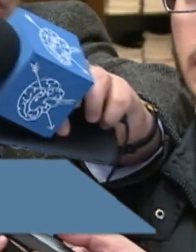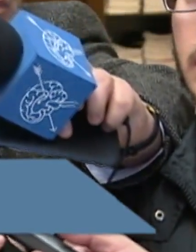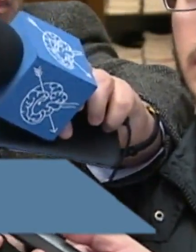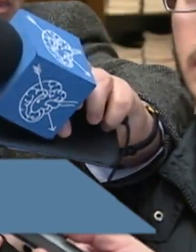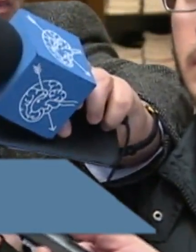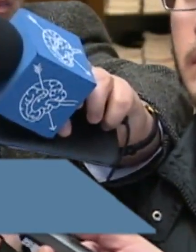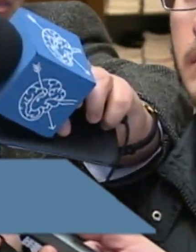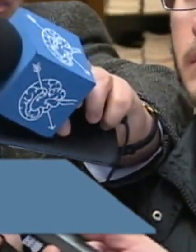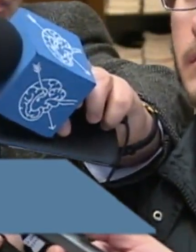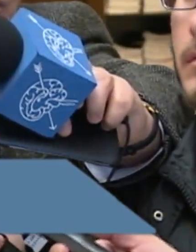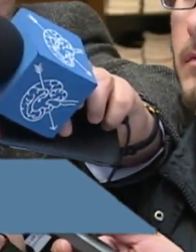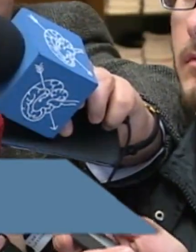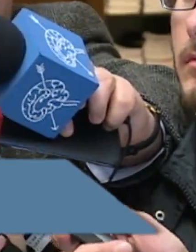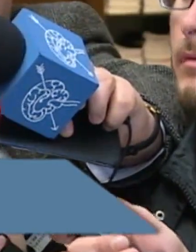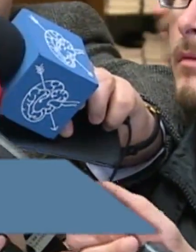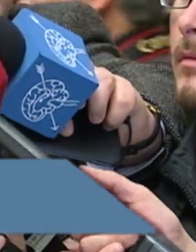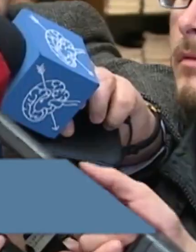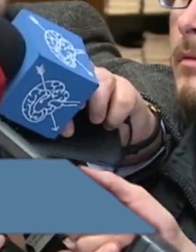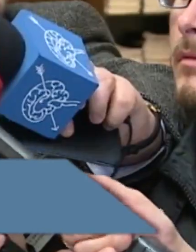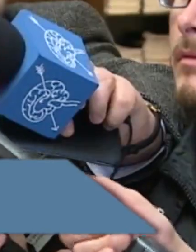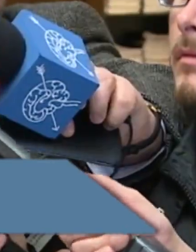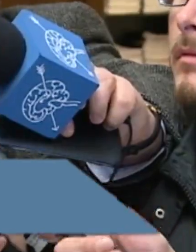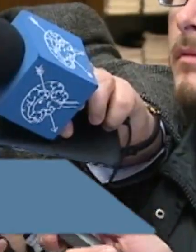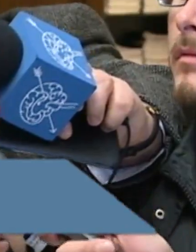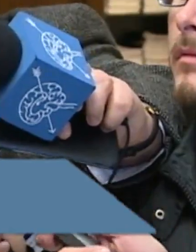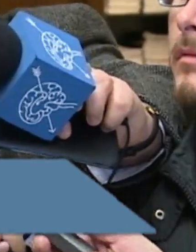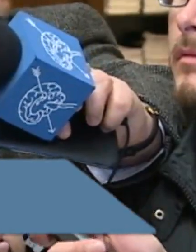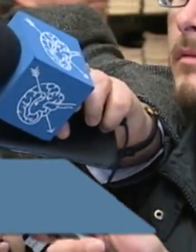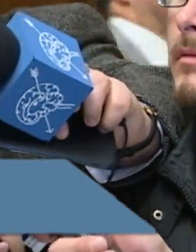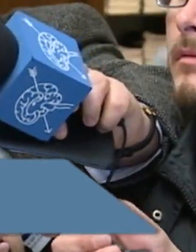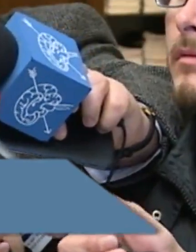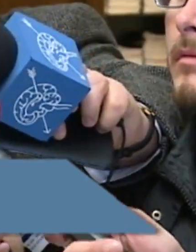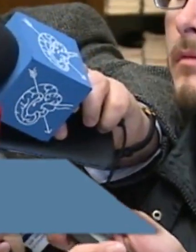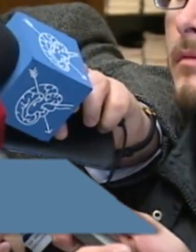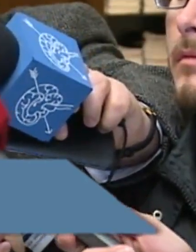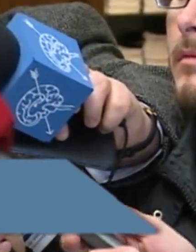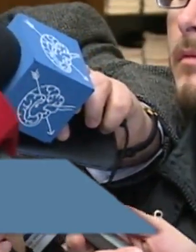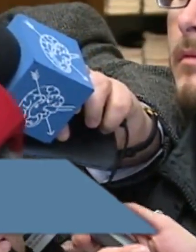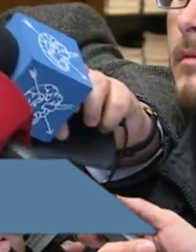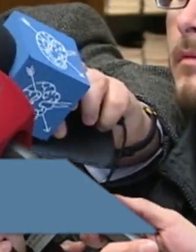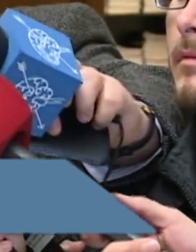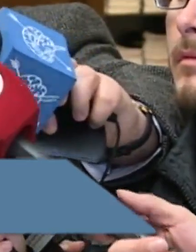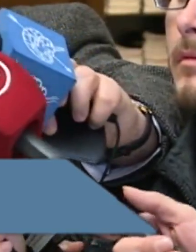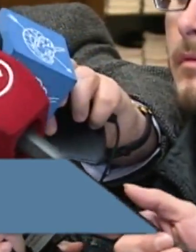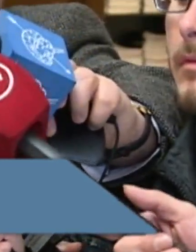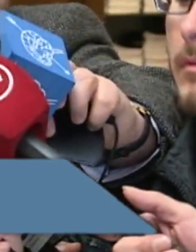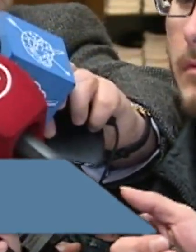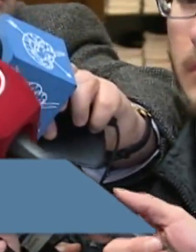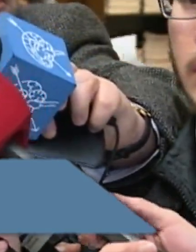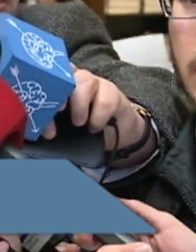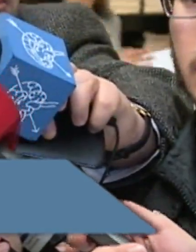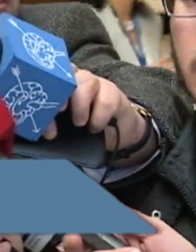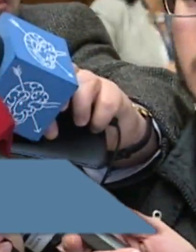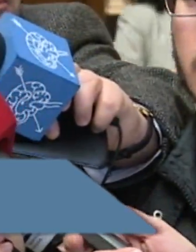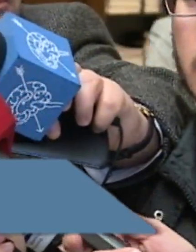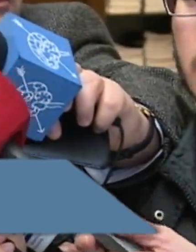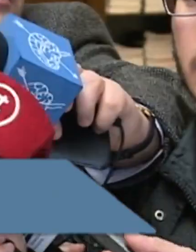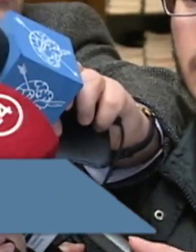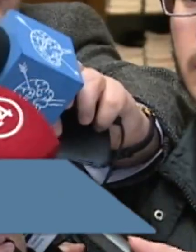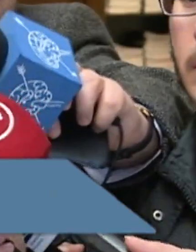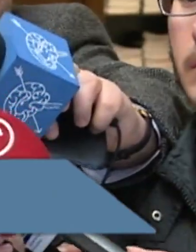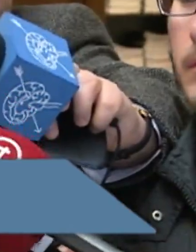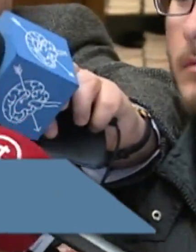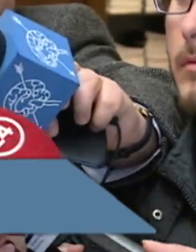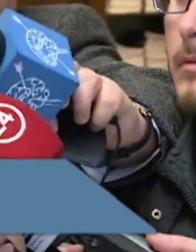del sector público esto fue una negociación ardua larga con la ANEF pero llegó a buen término y